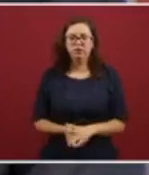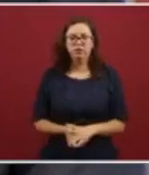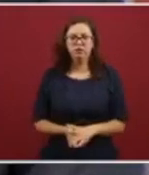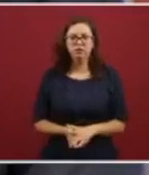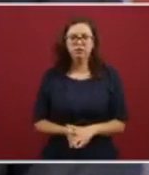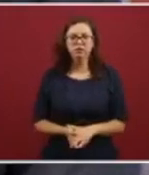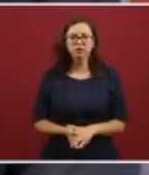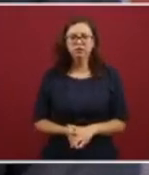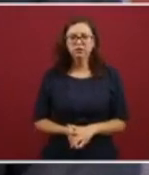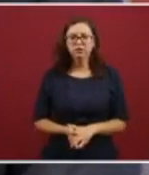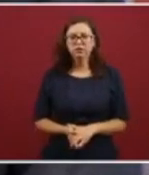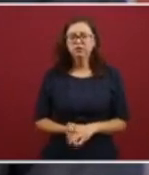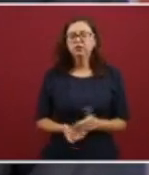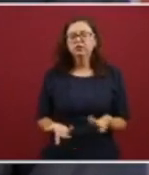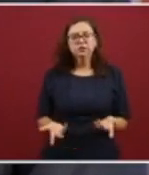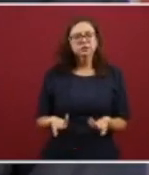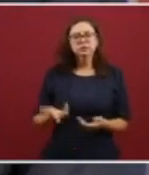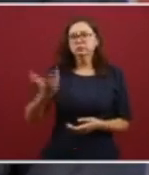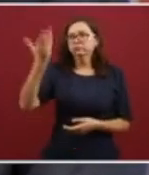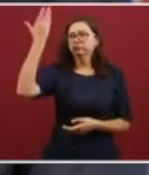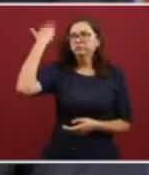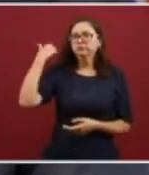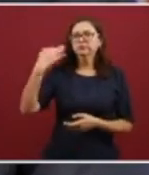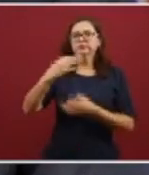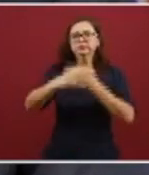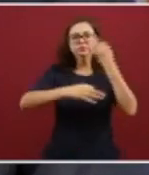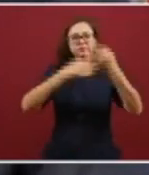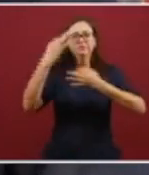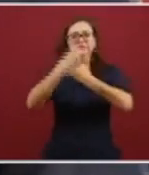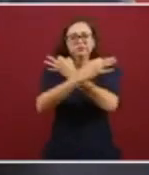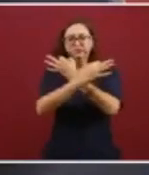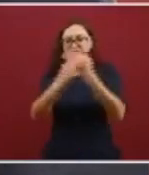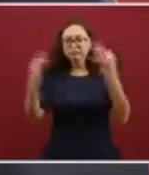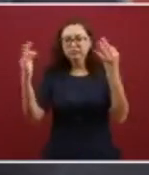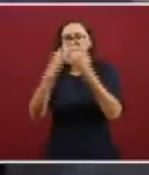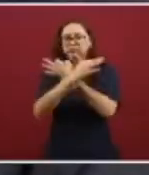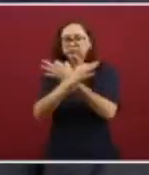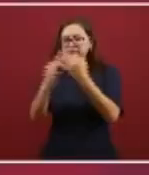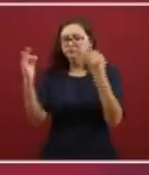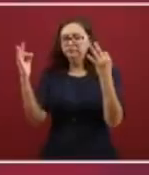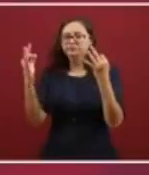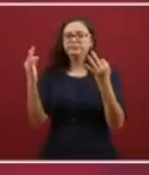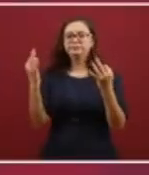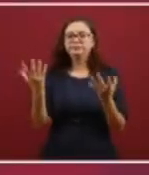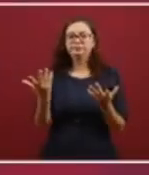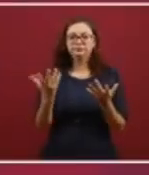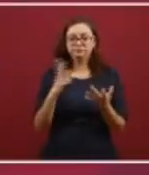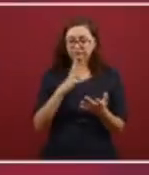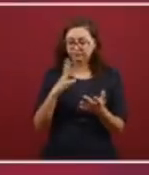Nosotros lo dijimos, ahí